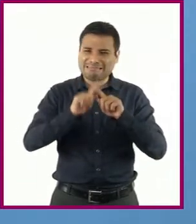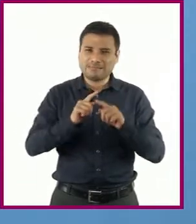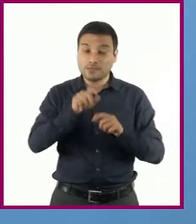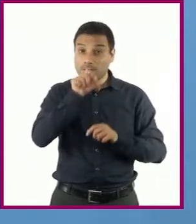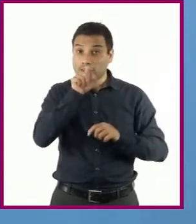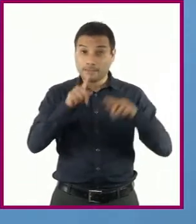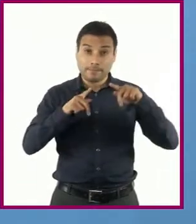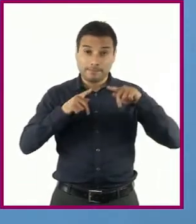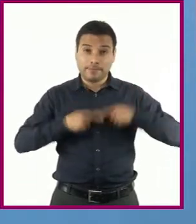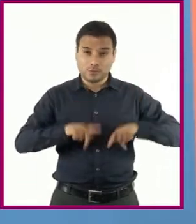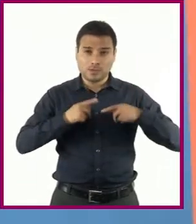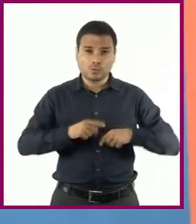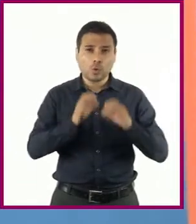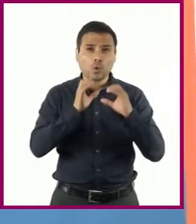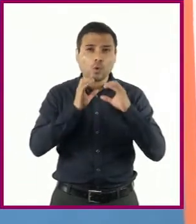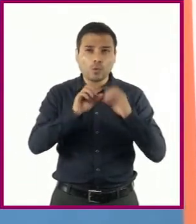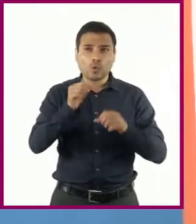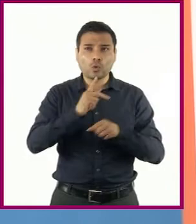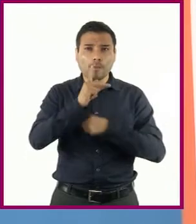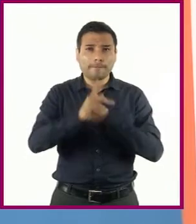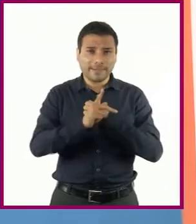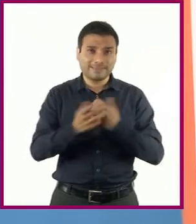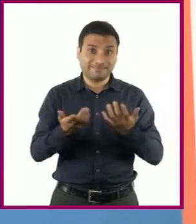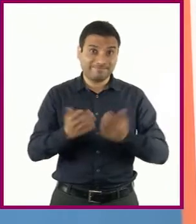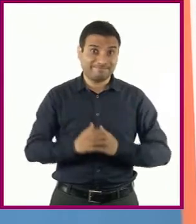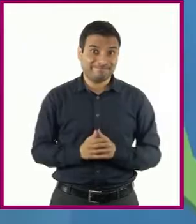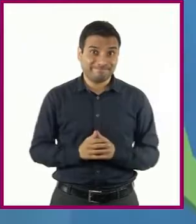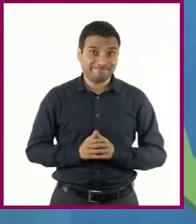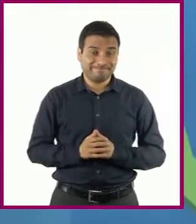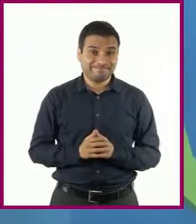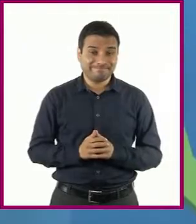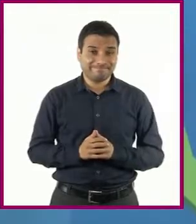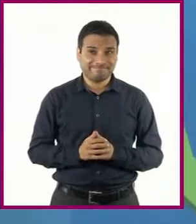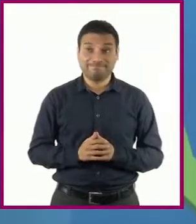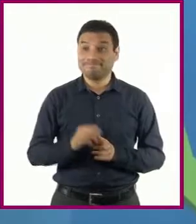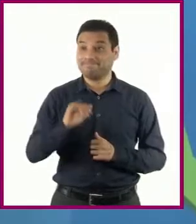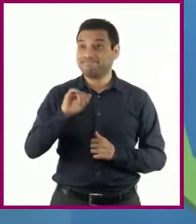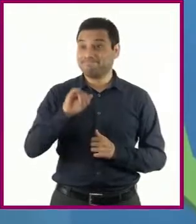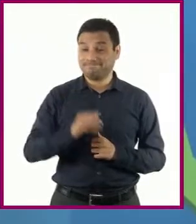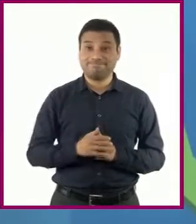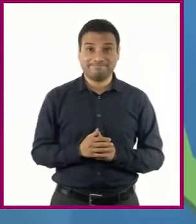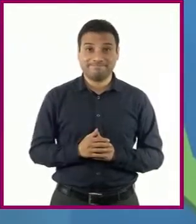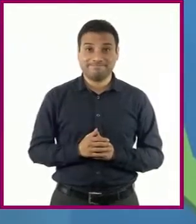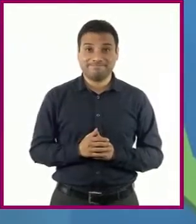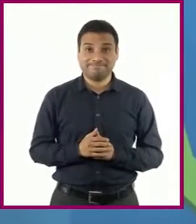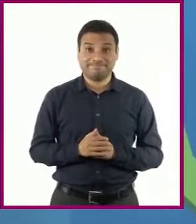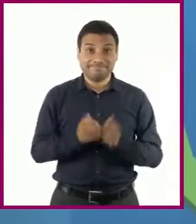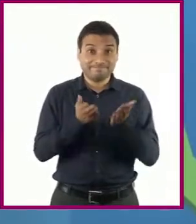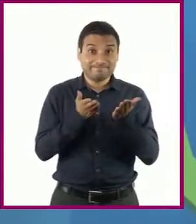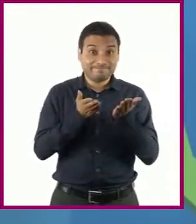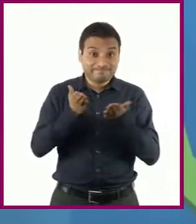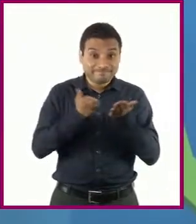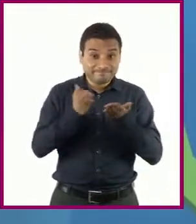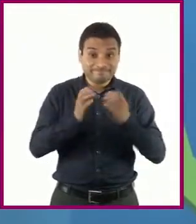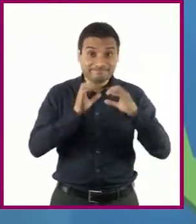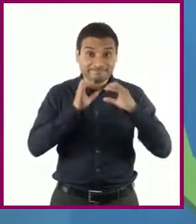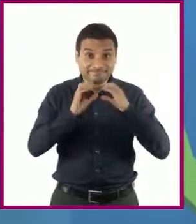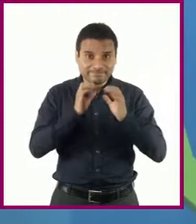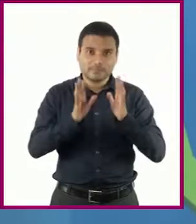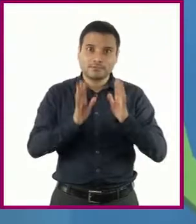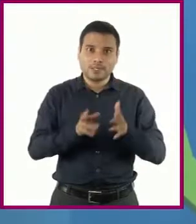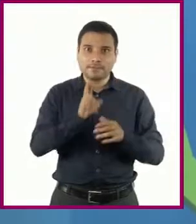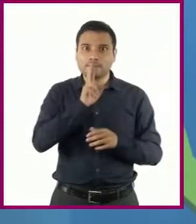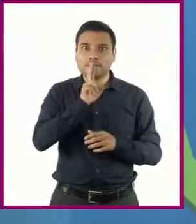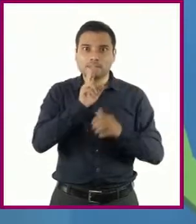personas que están en otros países a través de las redes sociales. Tienes razón. Los servicios de comunicación han avanzado a